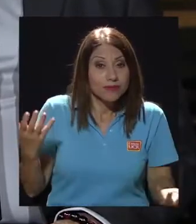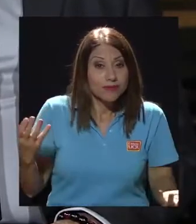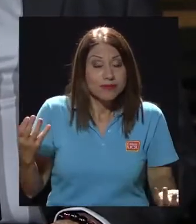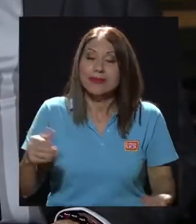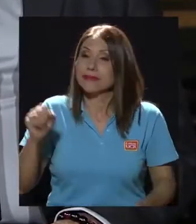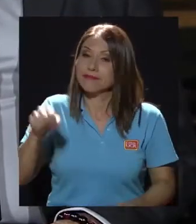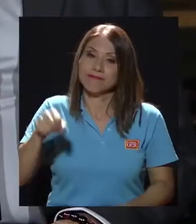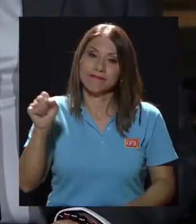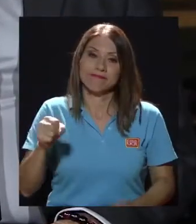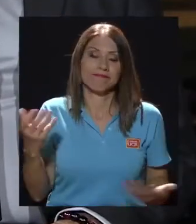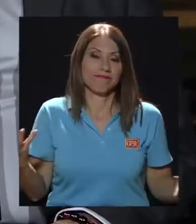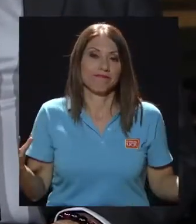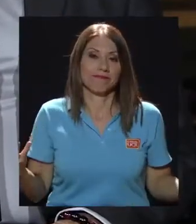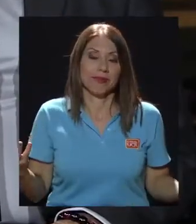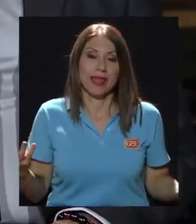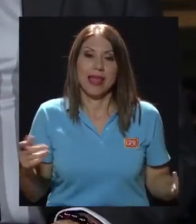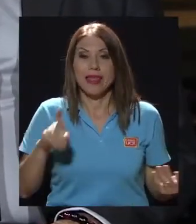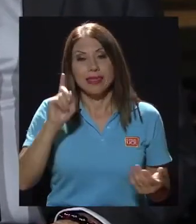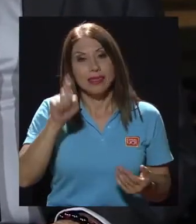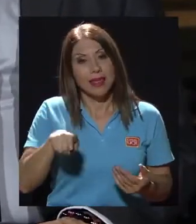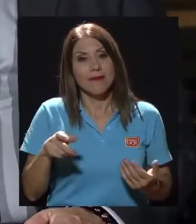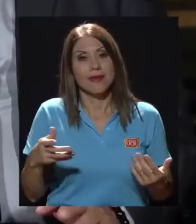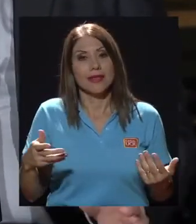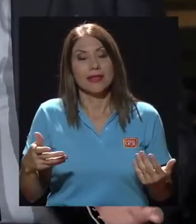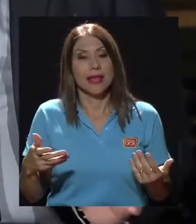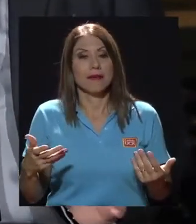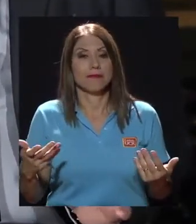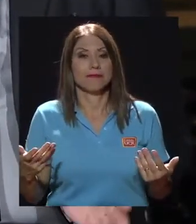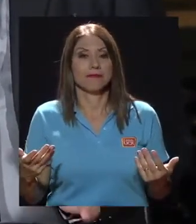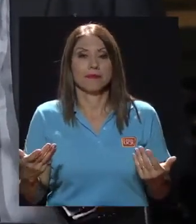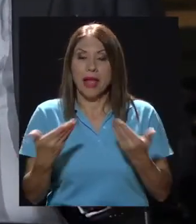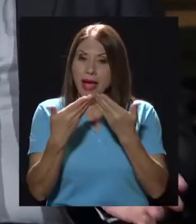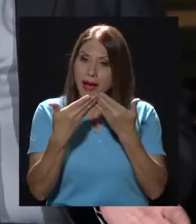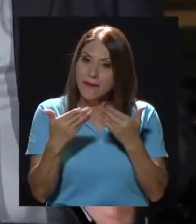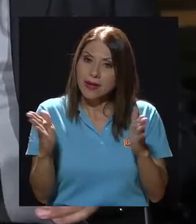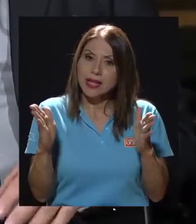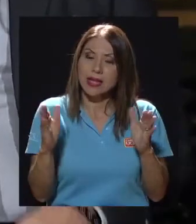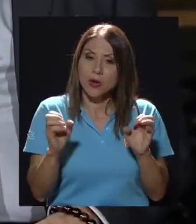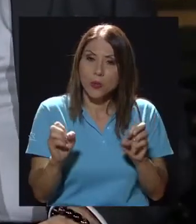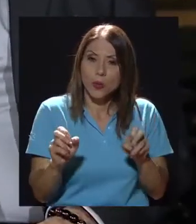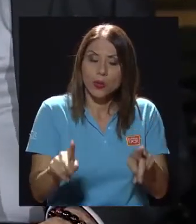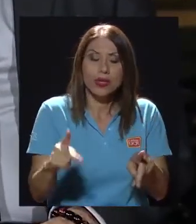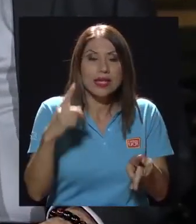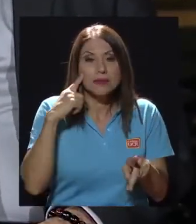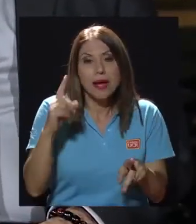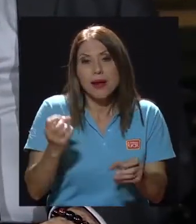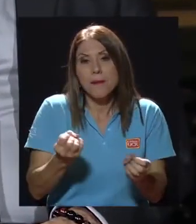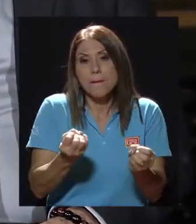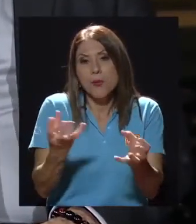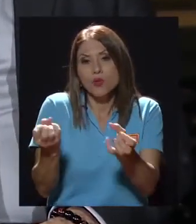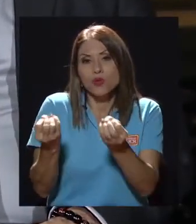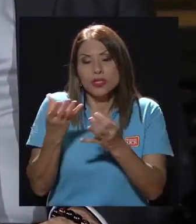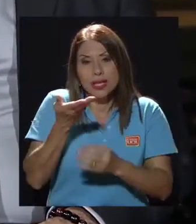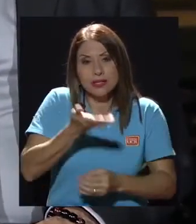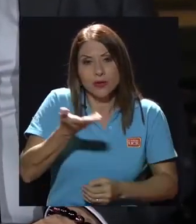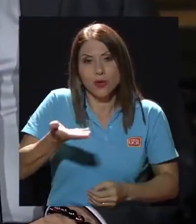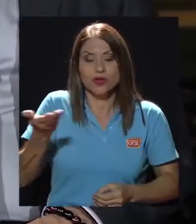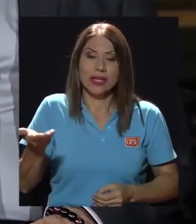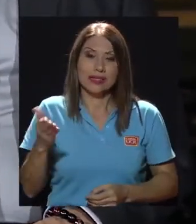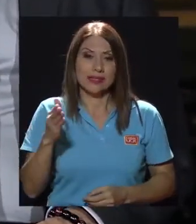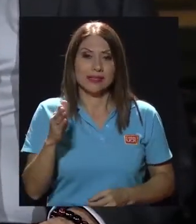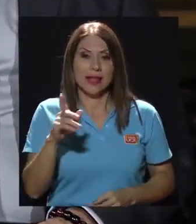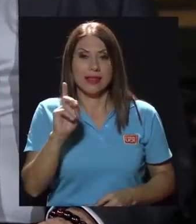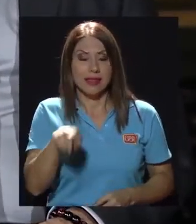estos definitivamente tienen que abrir las posibilidades de muchas otras cosas, y creo que darle claridad al